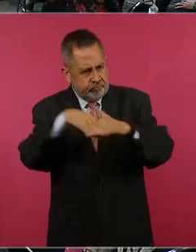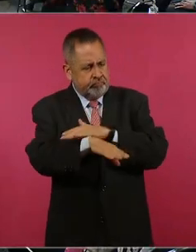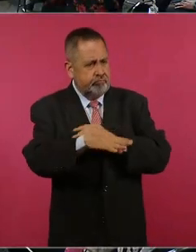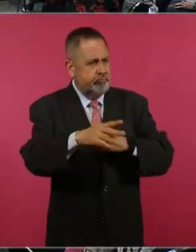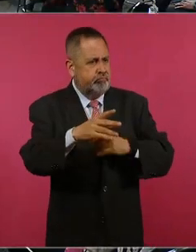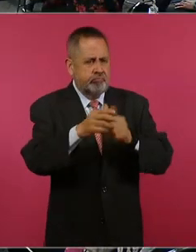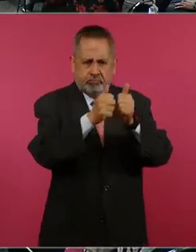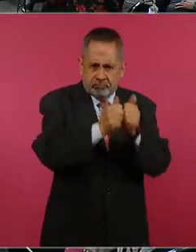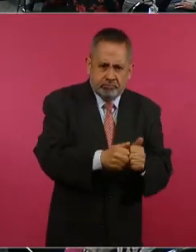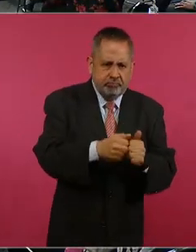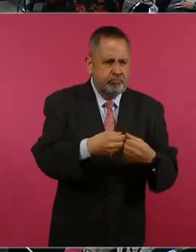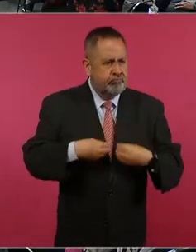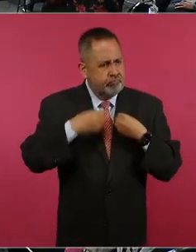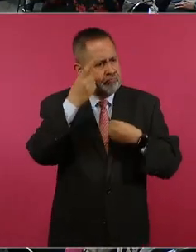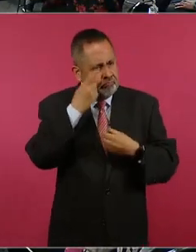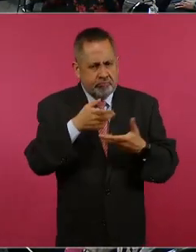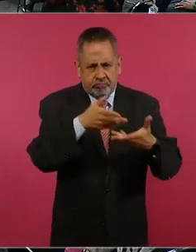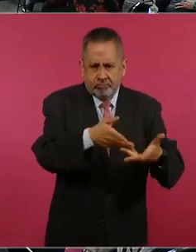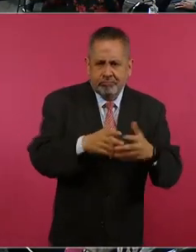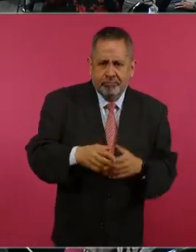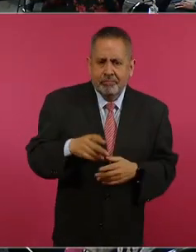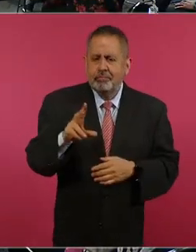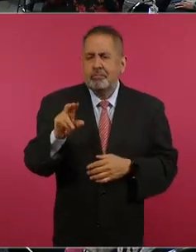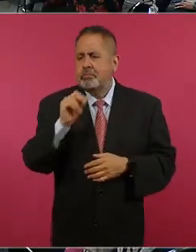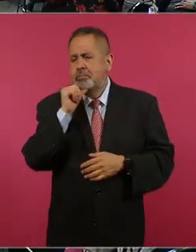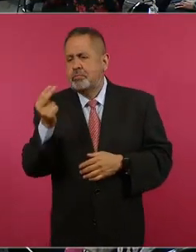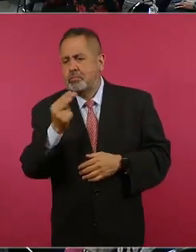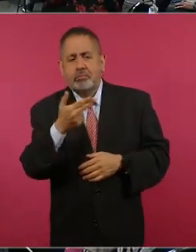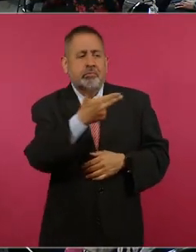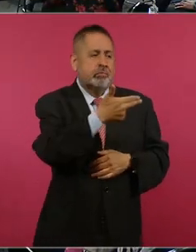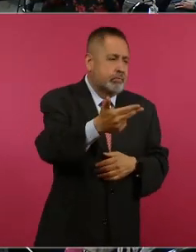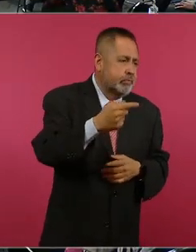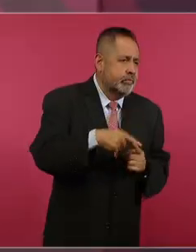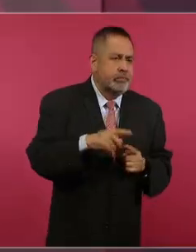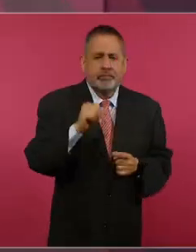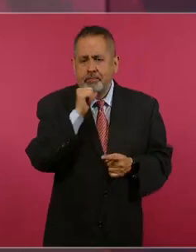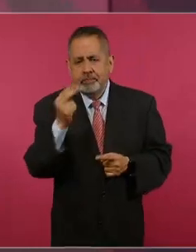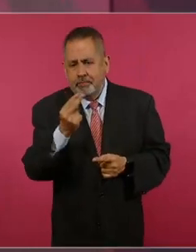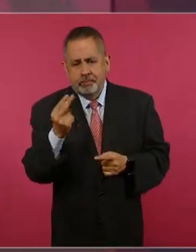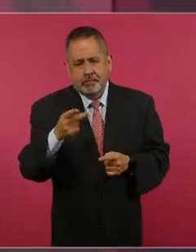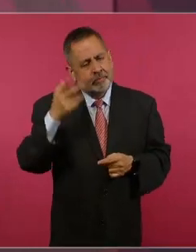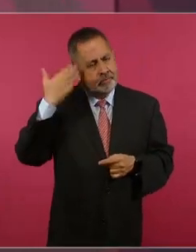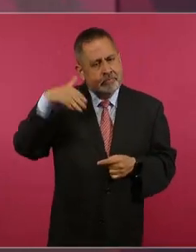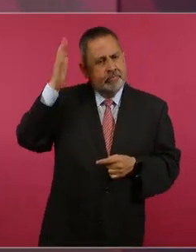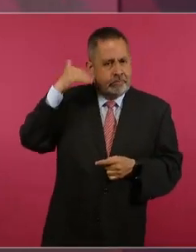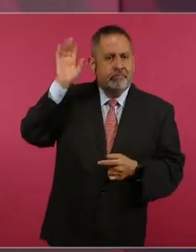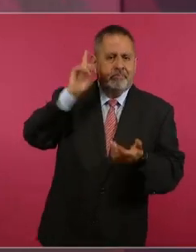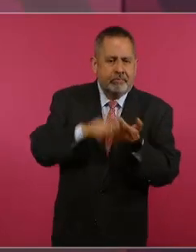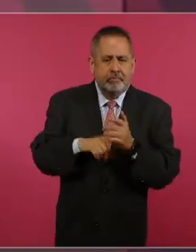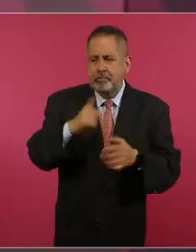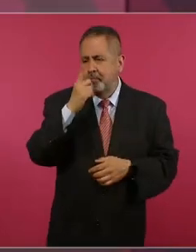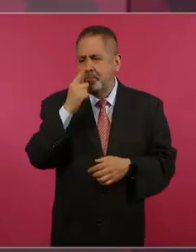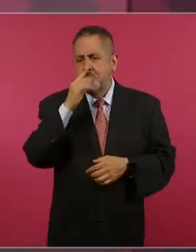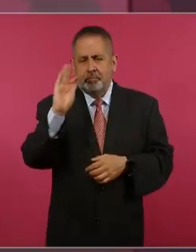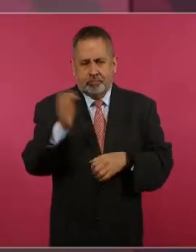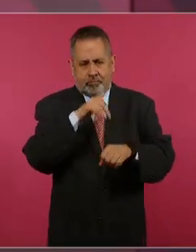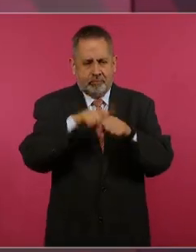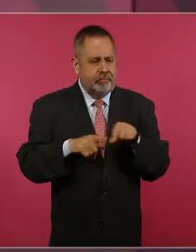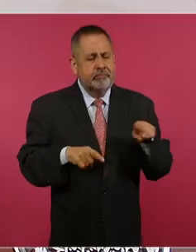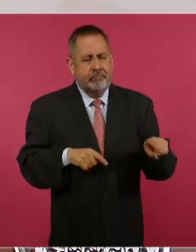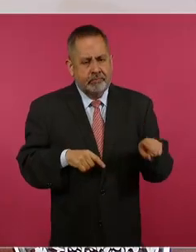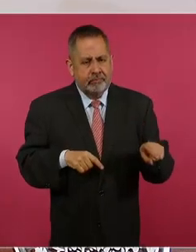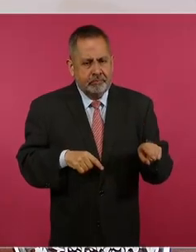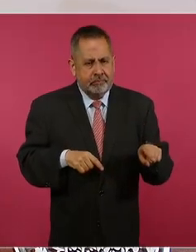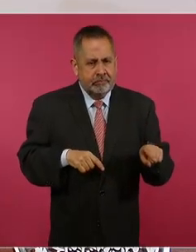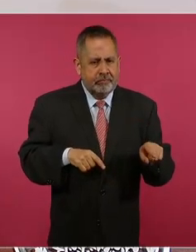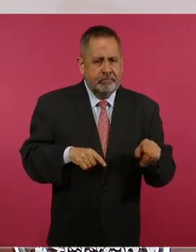estén hospedando en hoteles como era la Policía Federal,